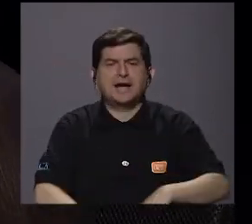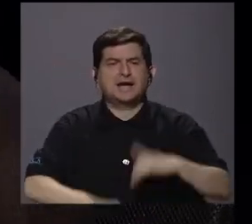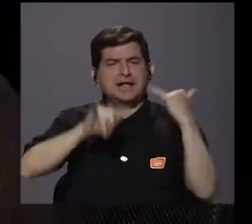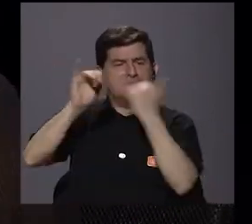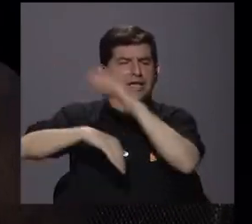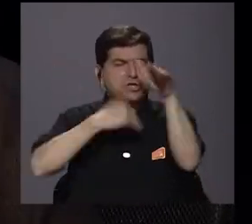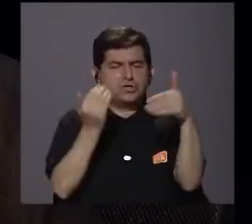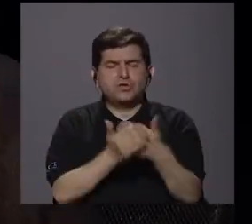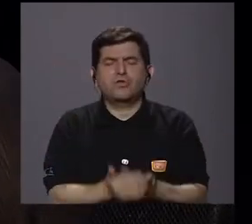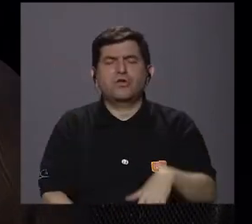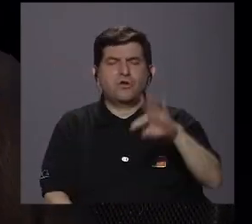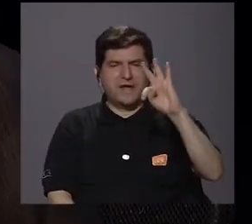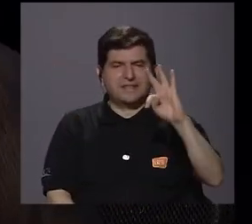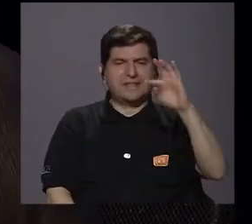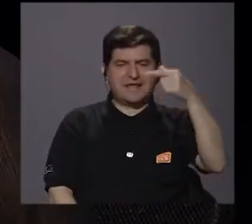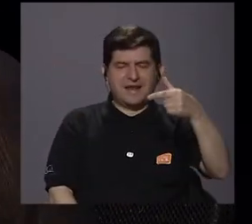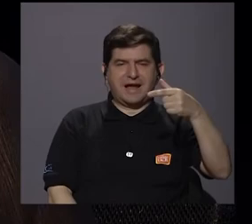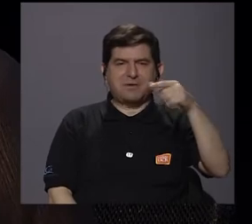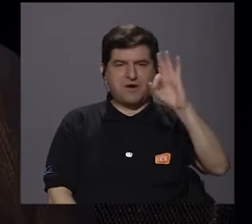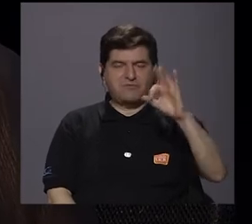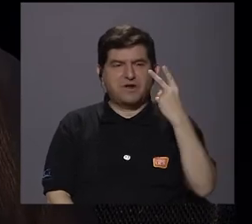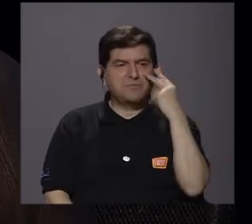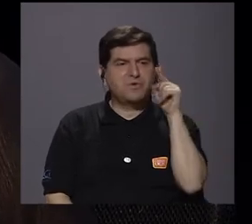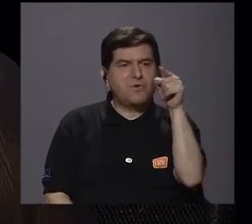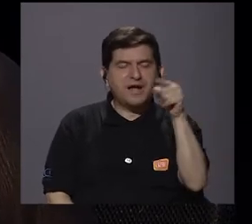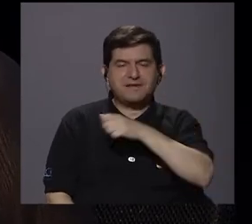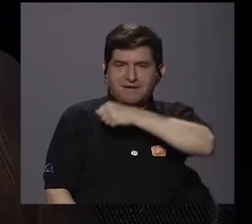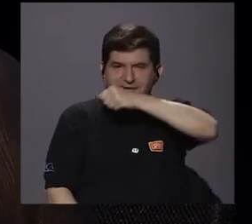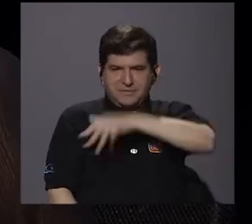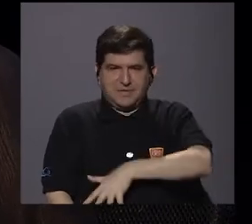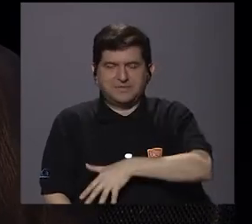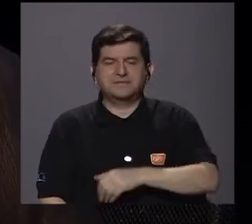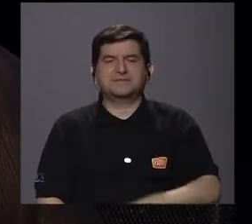denunciar todo lo que Tatiana Gamboa vio en Palestina.